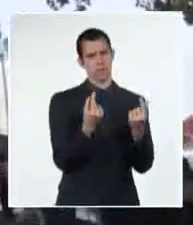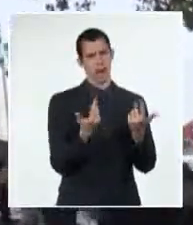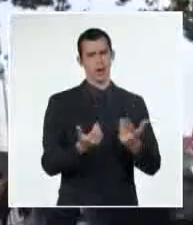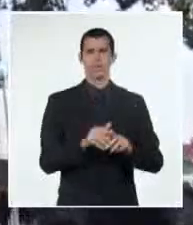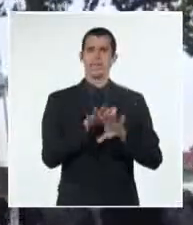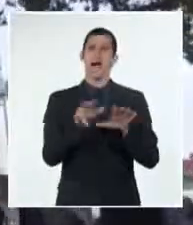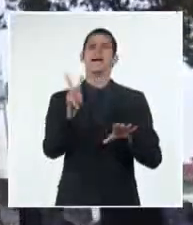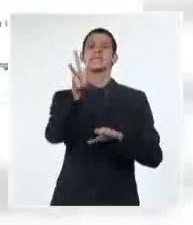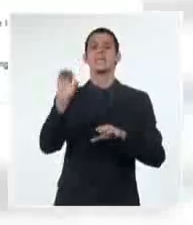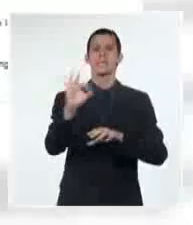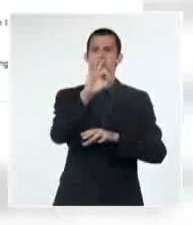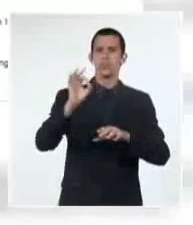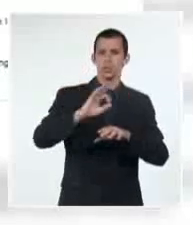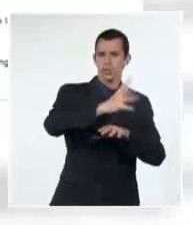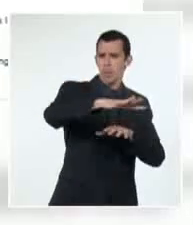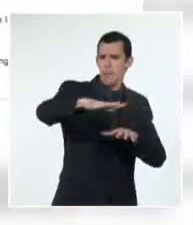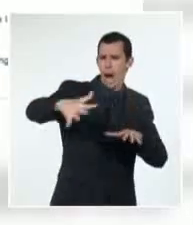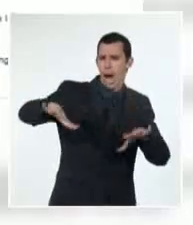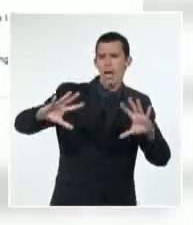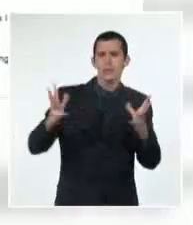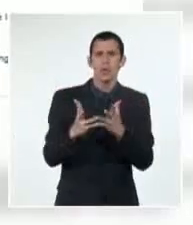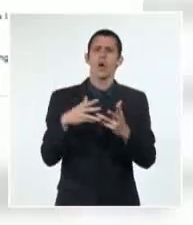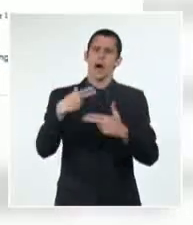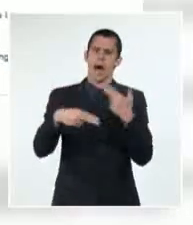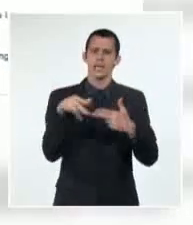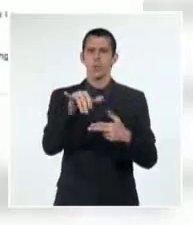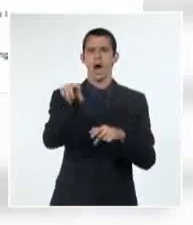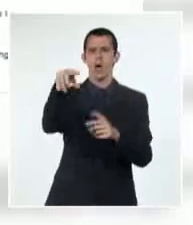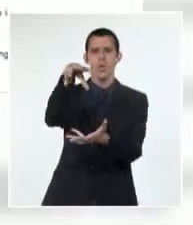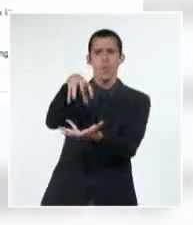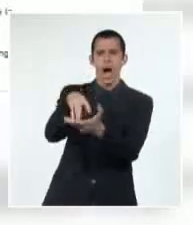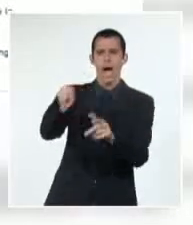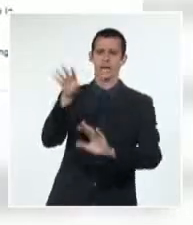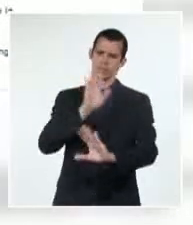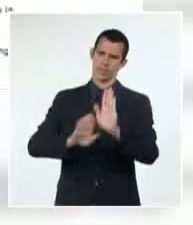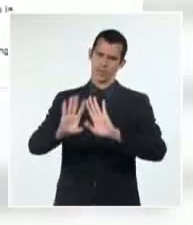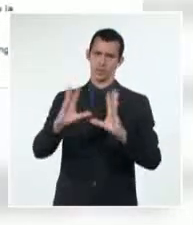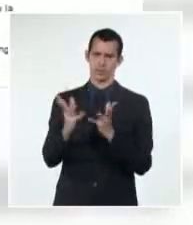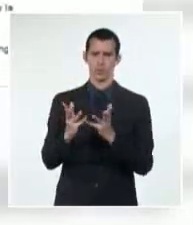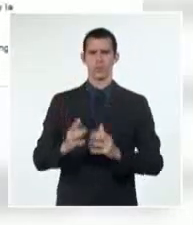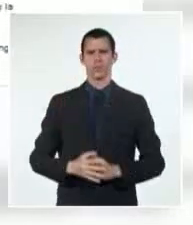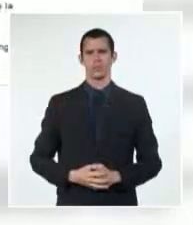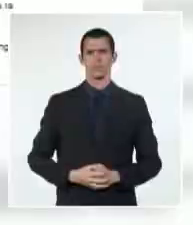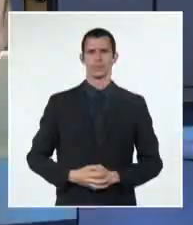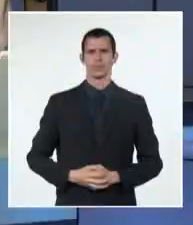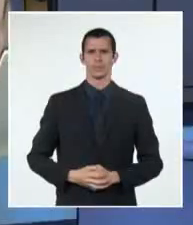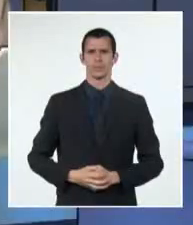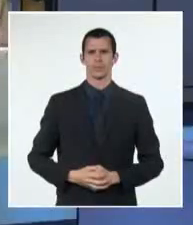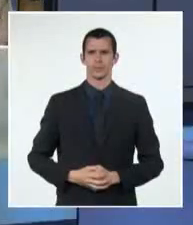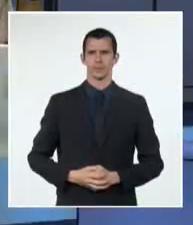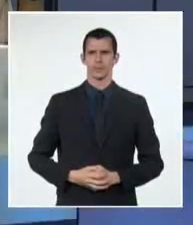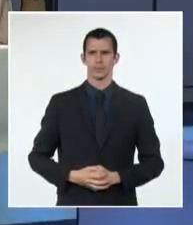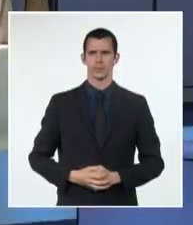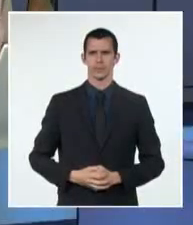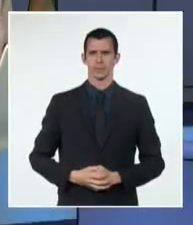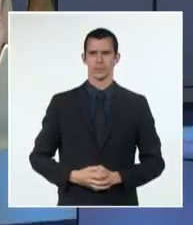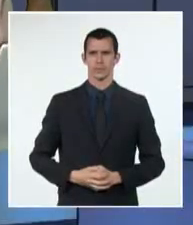en áreas protegidas y cubrirá el acceso y uso de los recursos genéticos marinos.